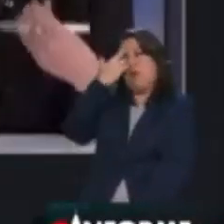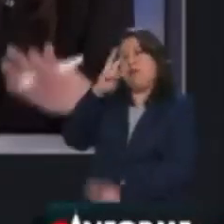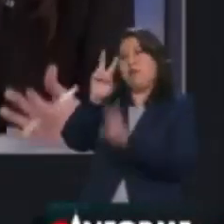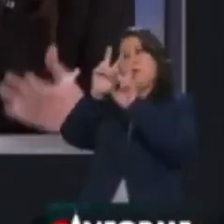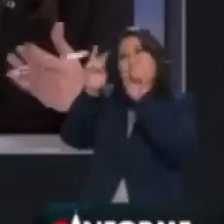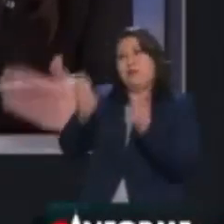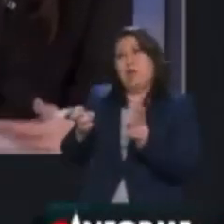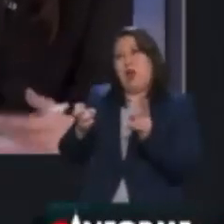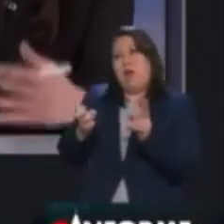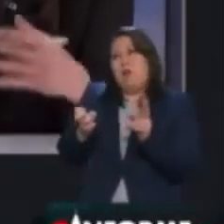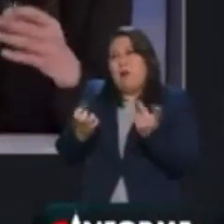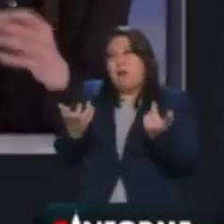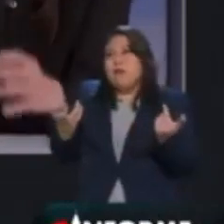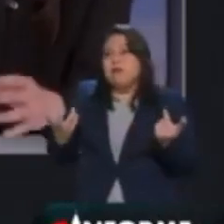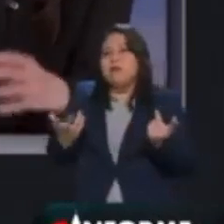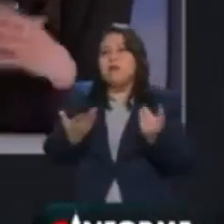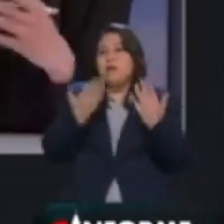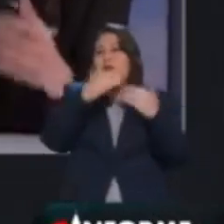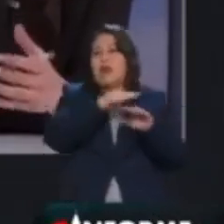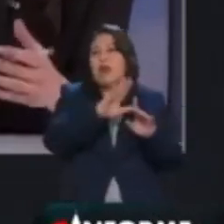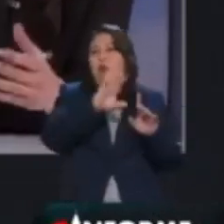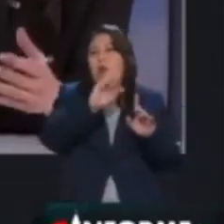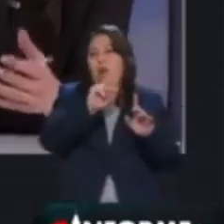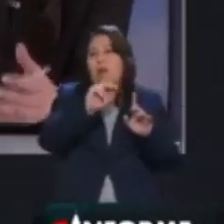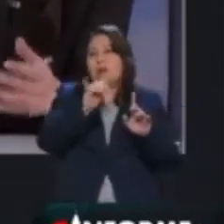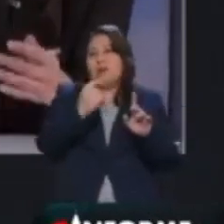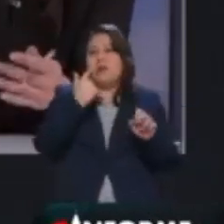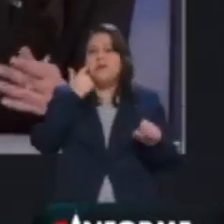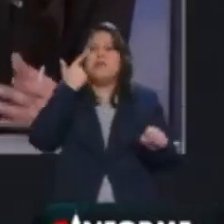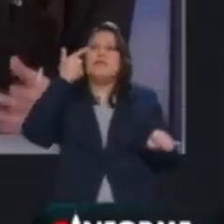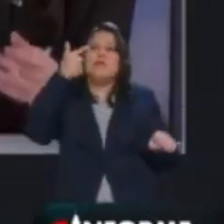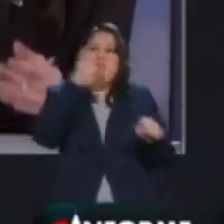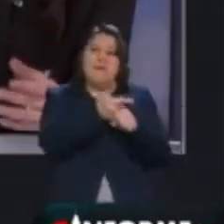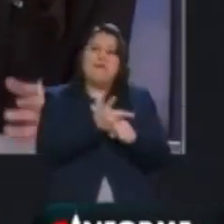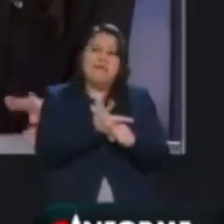las irregularidades, los señalamientos sobre irregularidades que se habían identificado